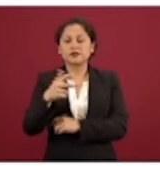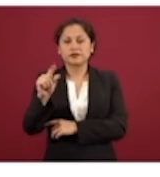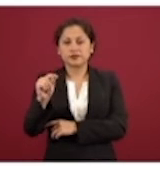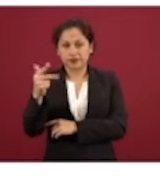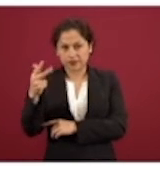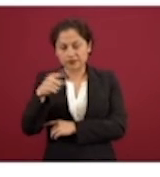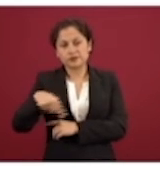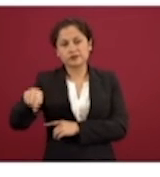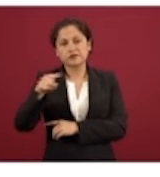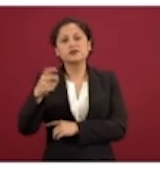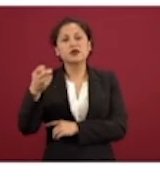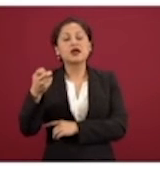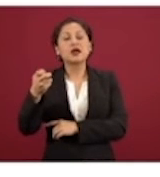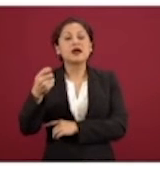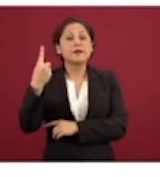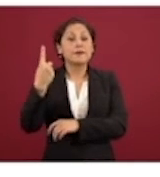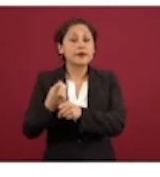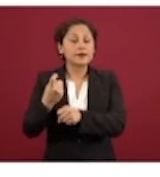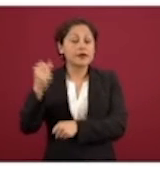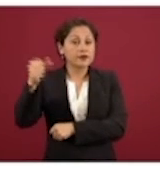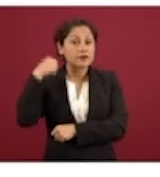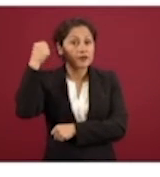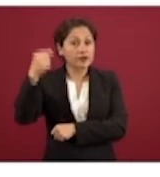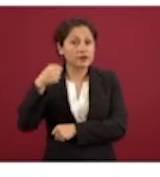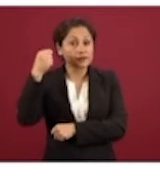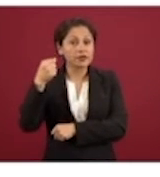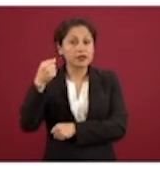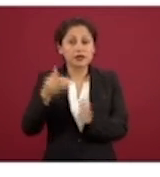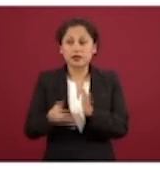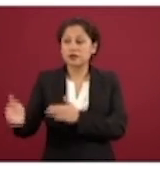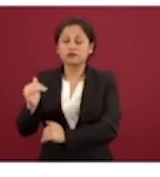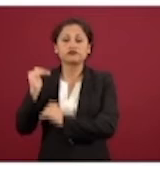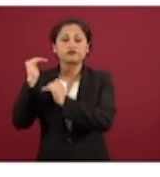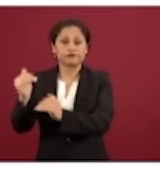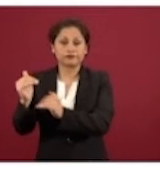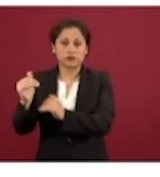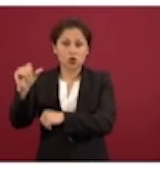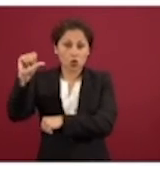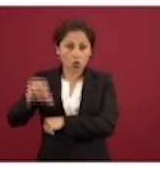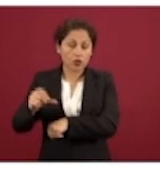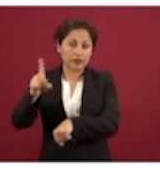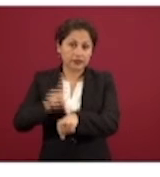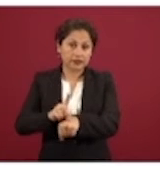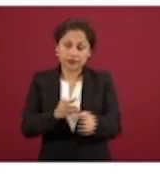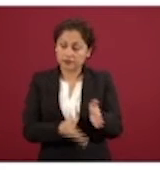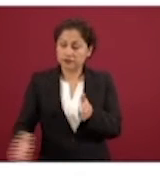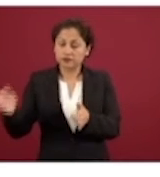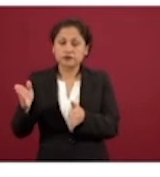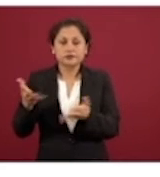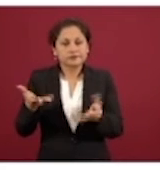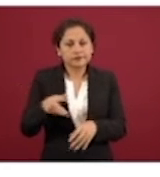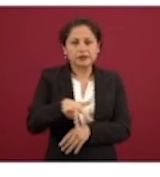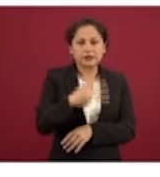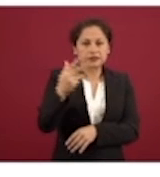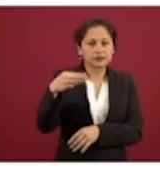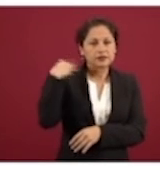6 que es lo que hasta el corte que tenemos al día de hoy es decir entre el 13 de marzo y